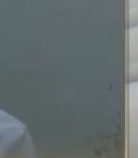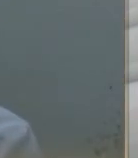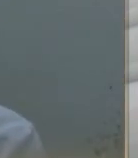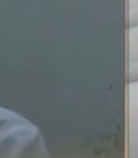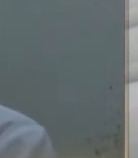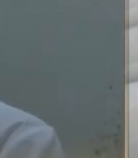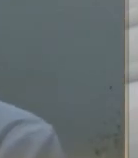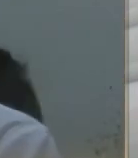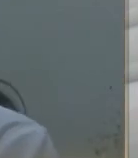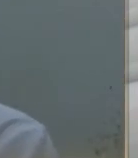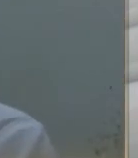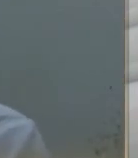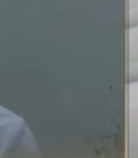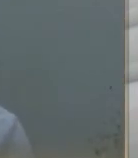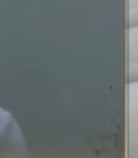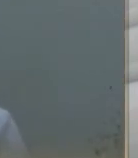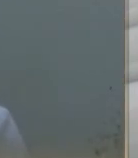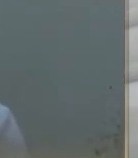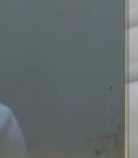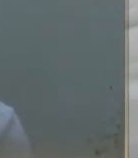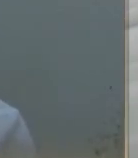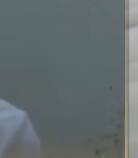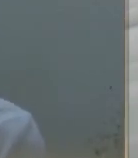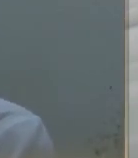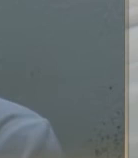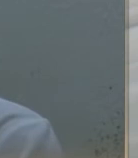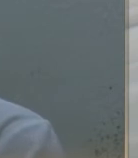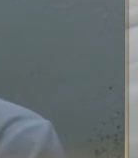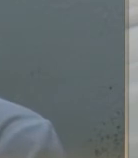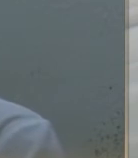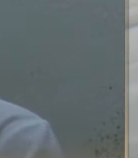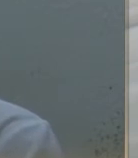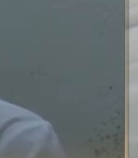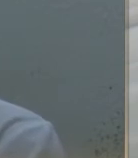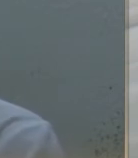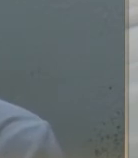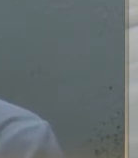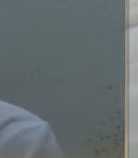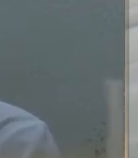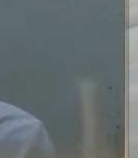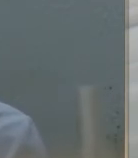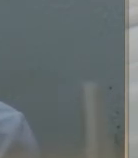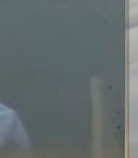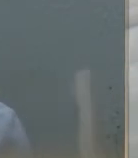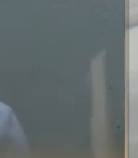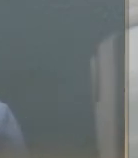Al regresar, tiene 13 años de servir a la institución y su